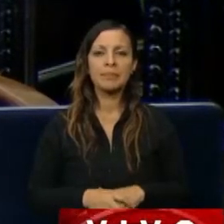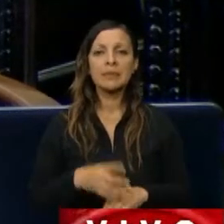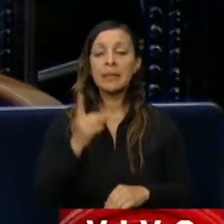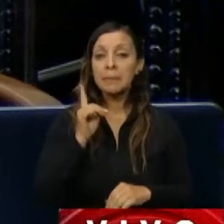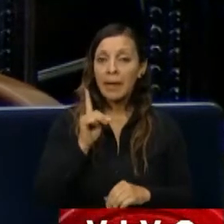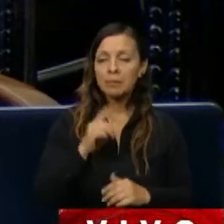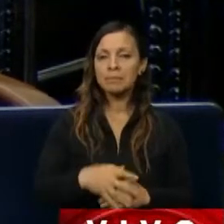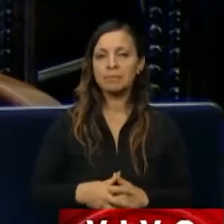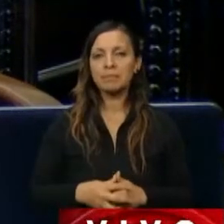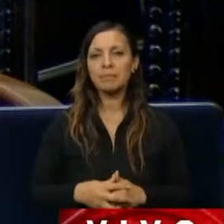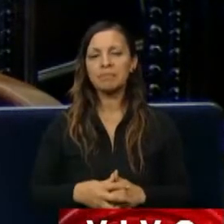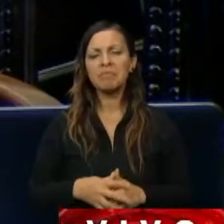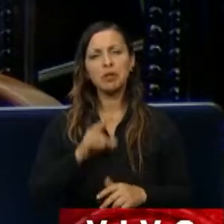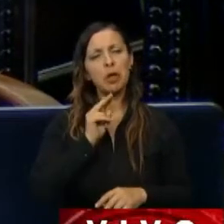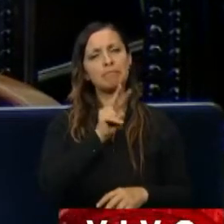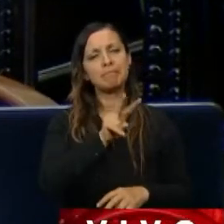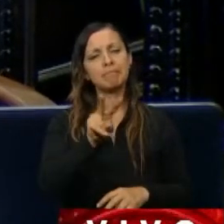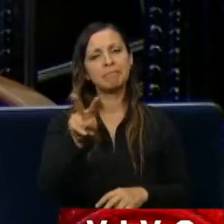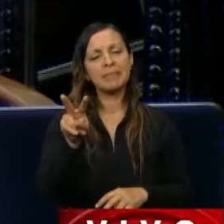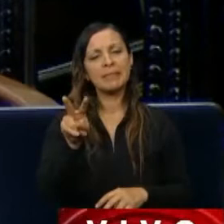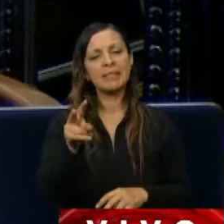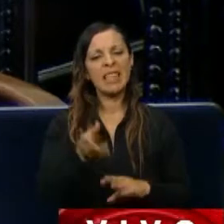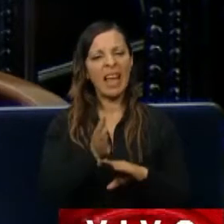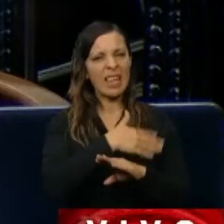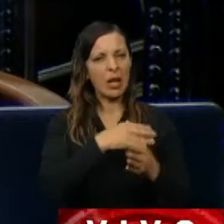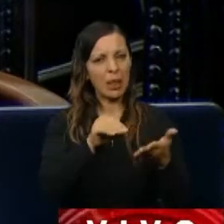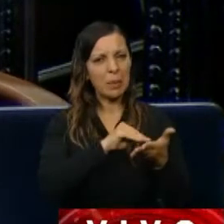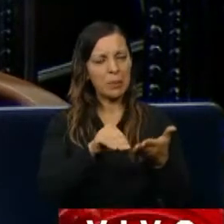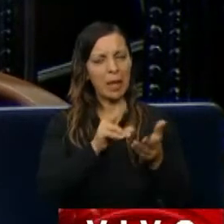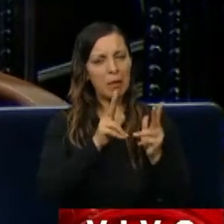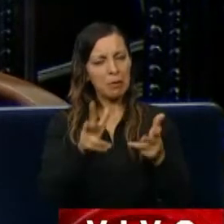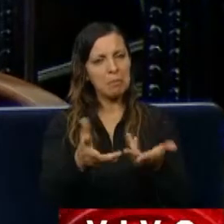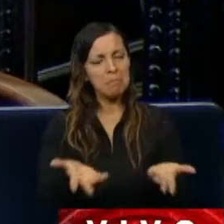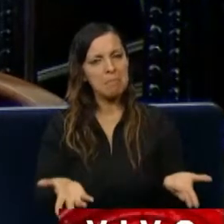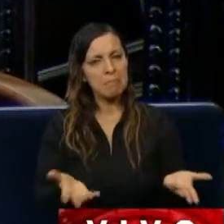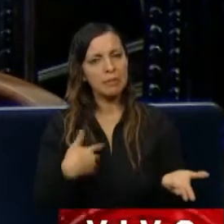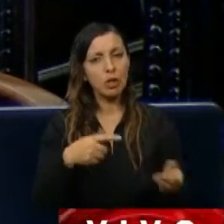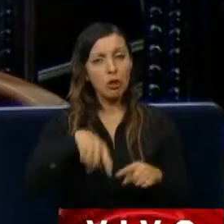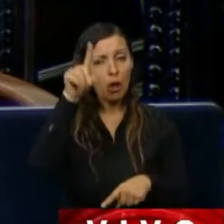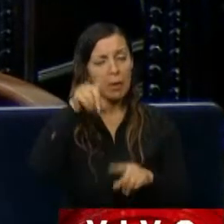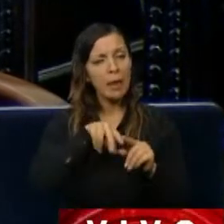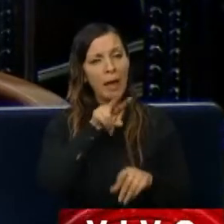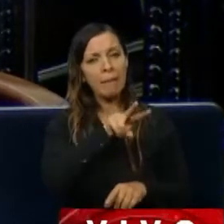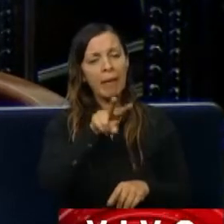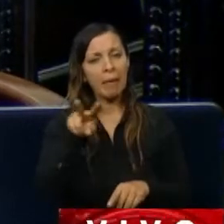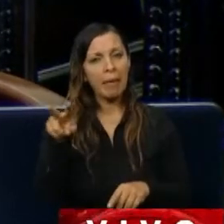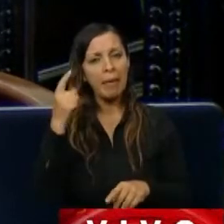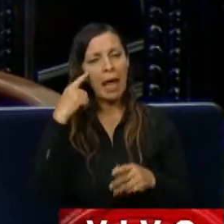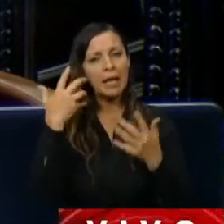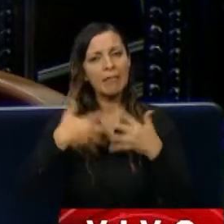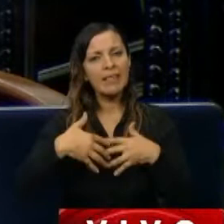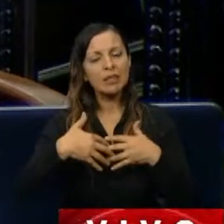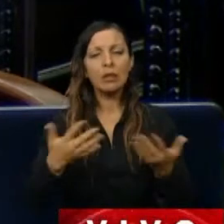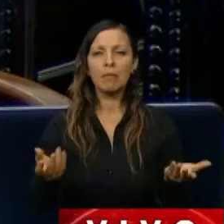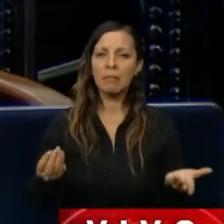frente a distintos razonamientos que escuchaba del diputado preopinante y que escuché a lo largo de toda la jornada, en el sentido de que